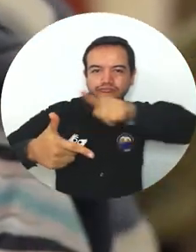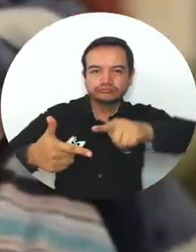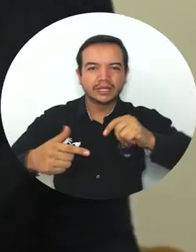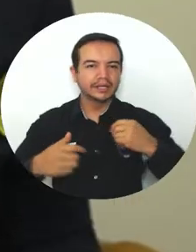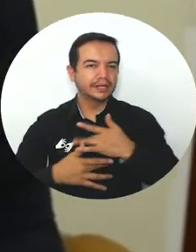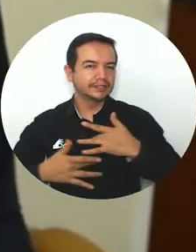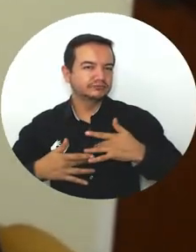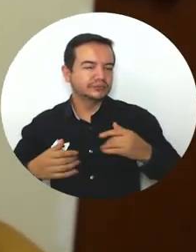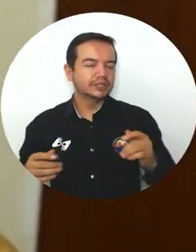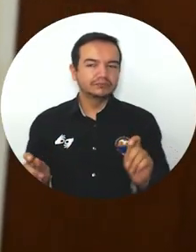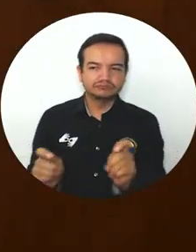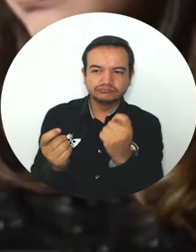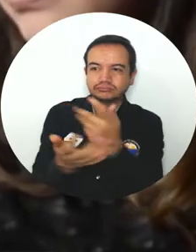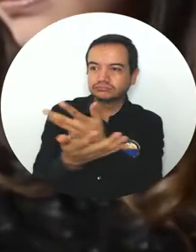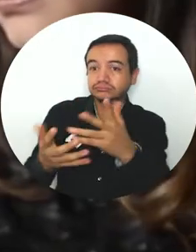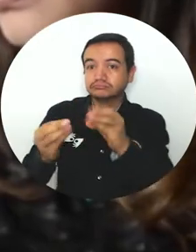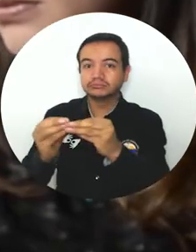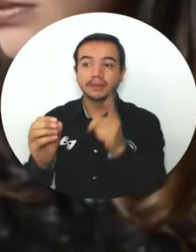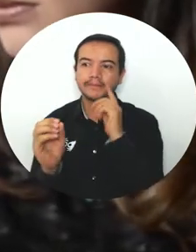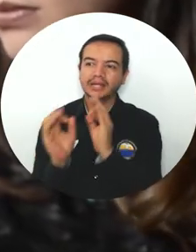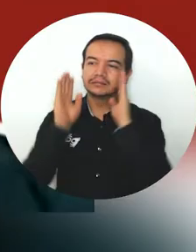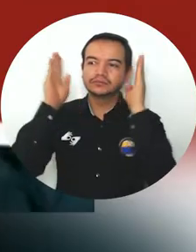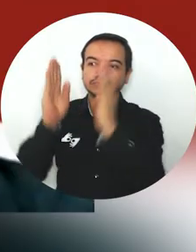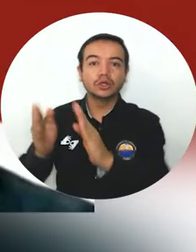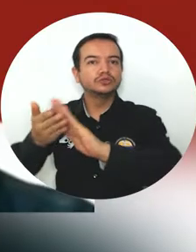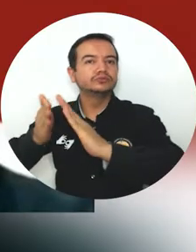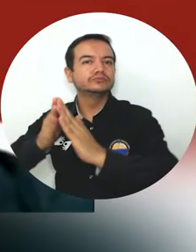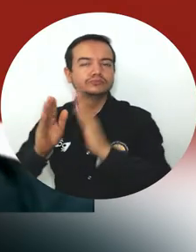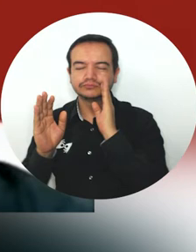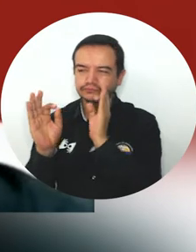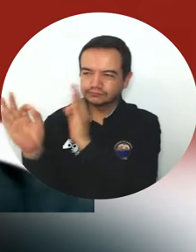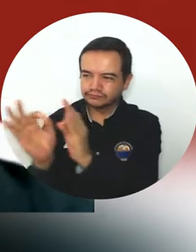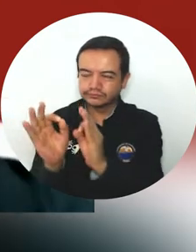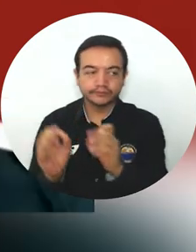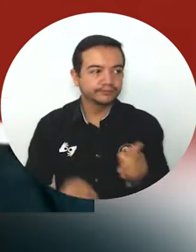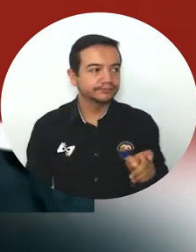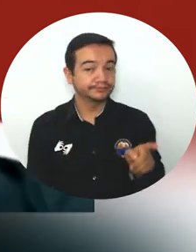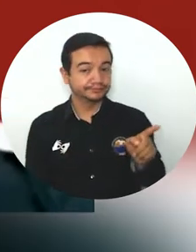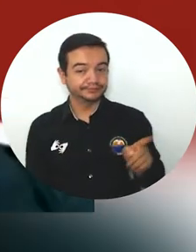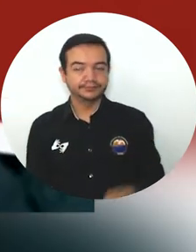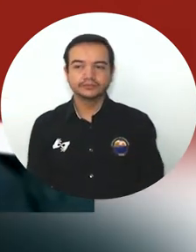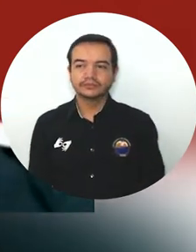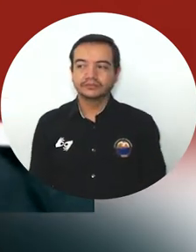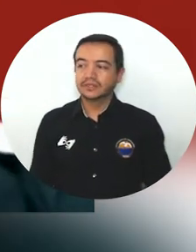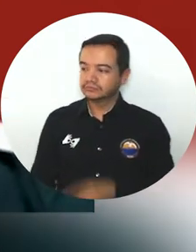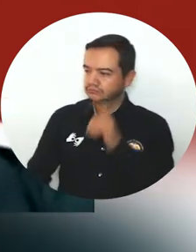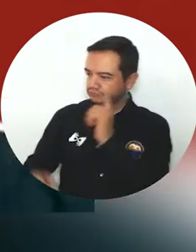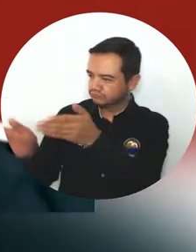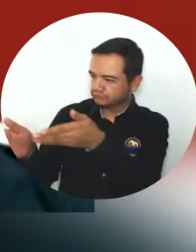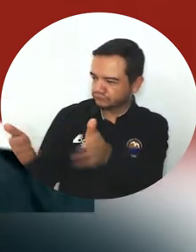el análisis de temas particulares en las comunidades. El programa tiene todas las condiciones para ser muy bien sucedido,